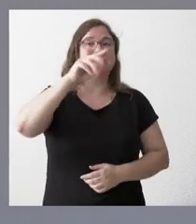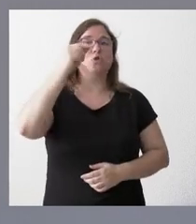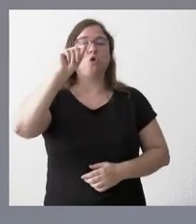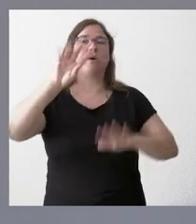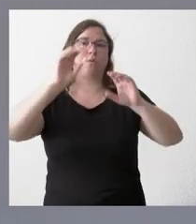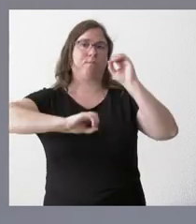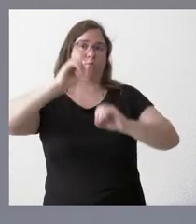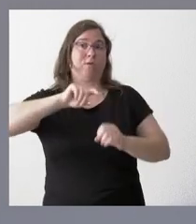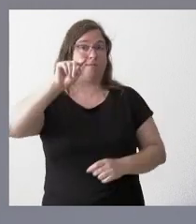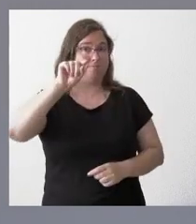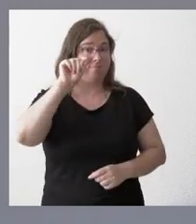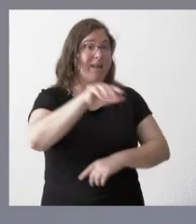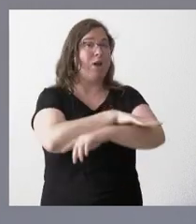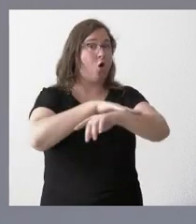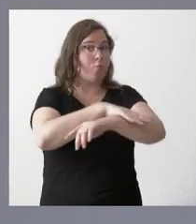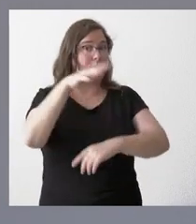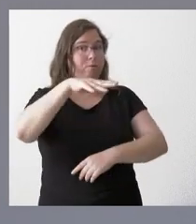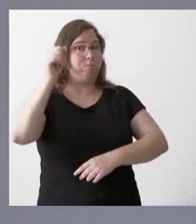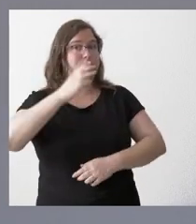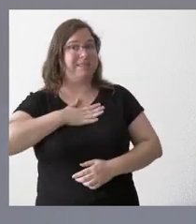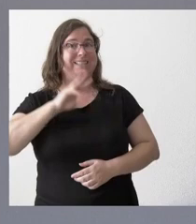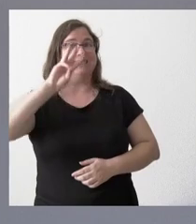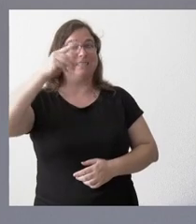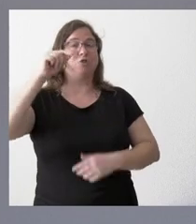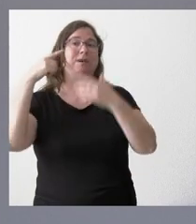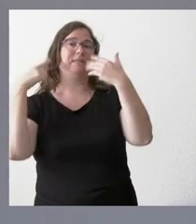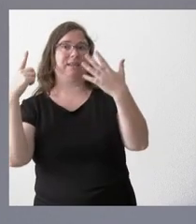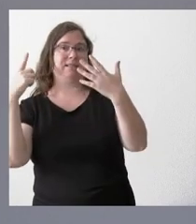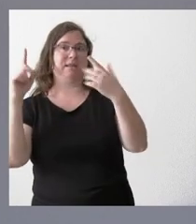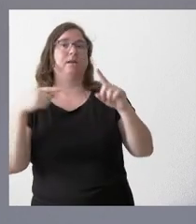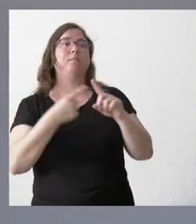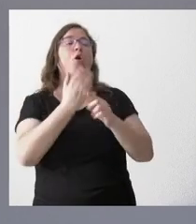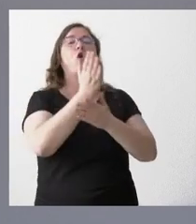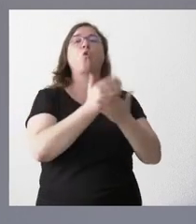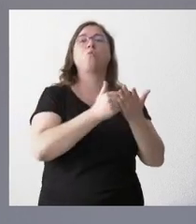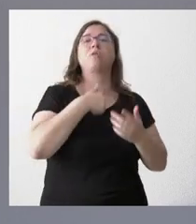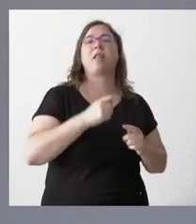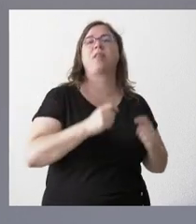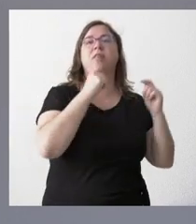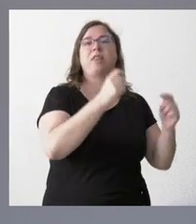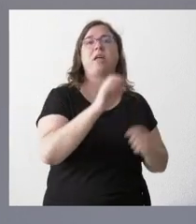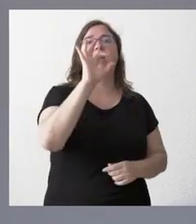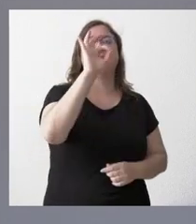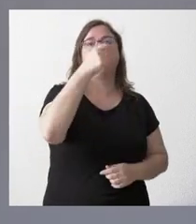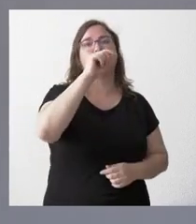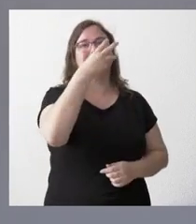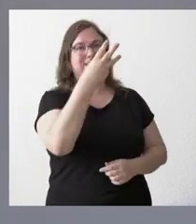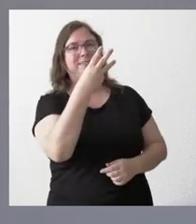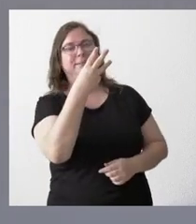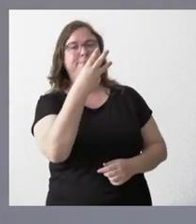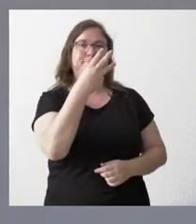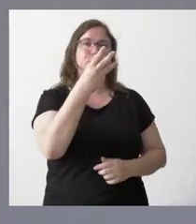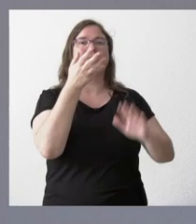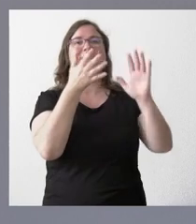de esa cifra el Gobierno se asigna para sí mismo el 3,6% y a las comunidades autónomas les corresponderá el 0,3%. Quiere eso